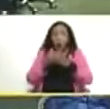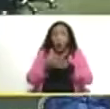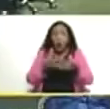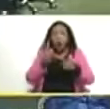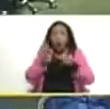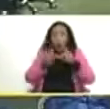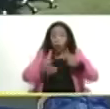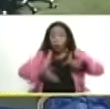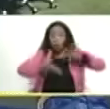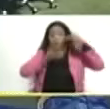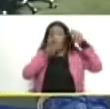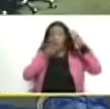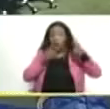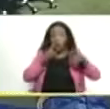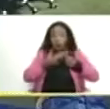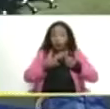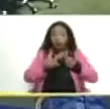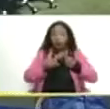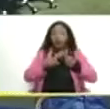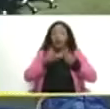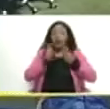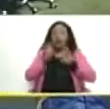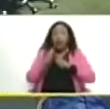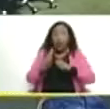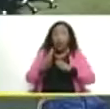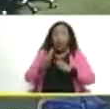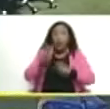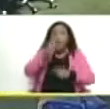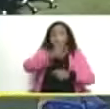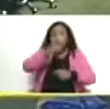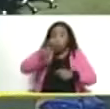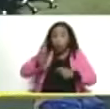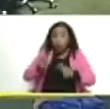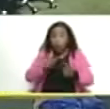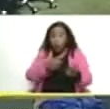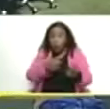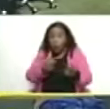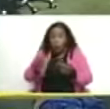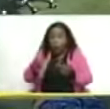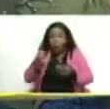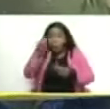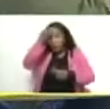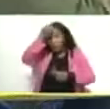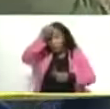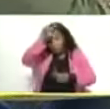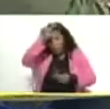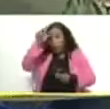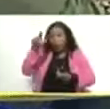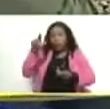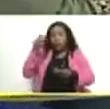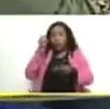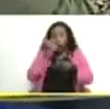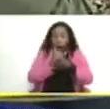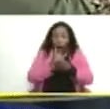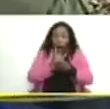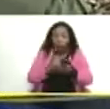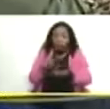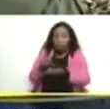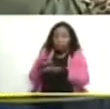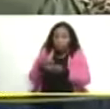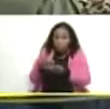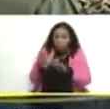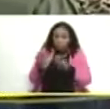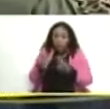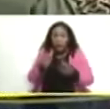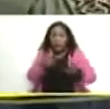secuestro, abigueato, trata de blancas, ecocidio, minería ilegal, sicariato, cobro de vacunas, tráfico